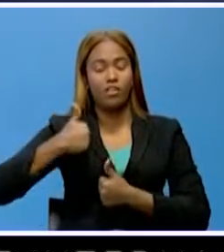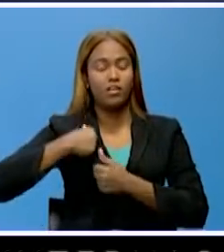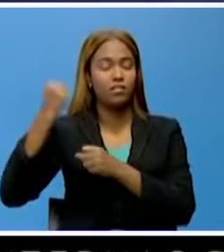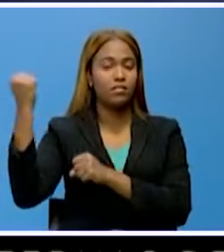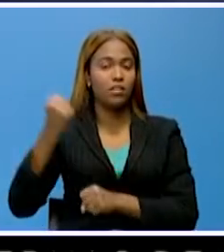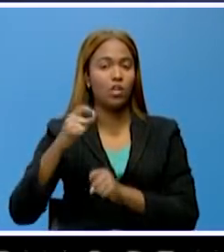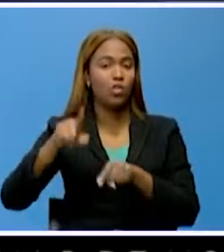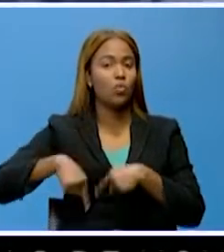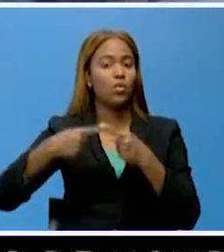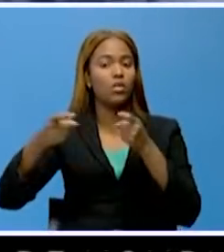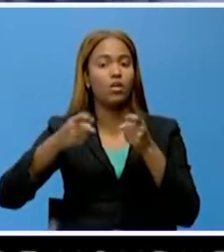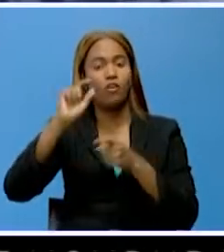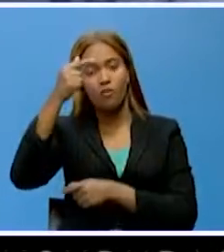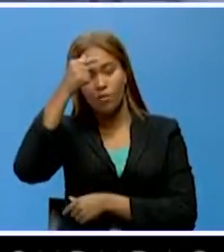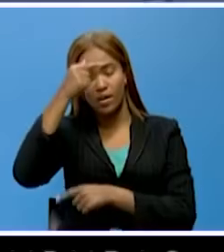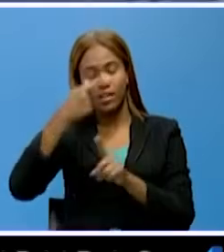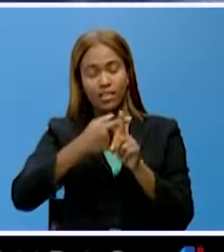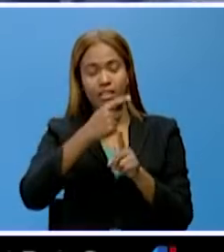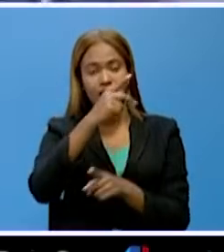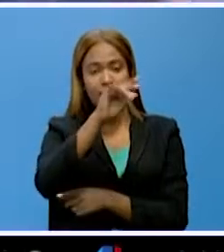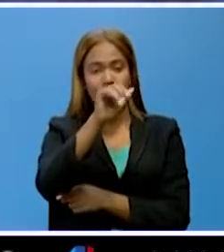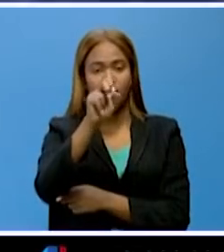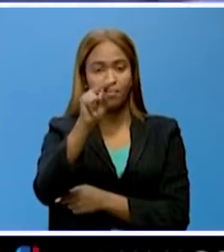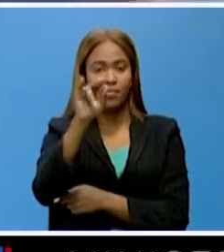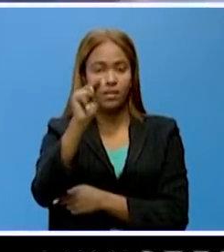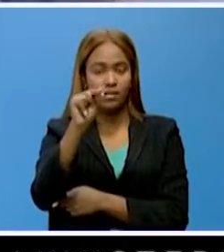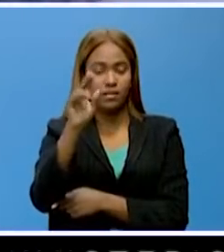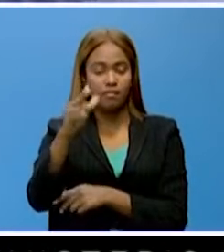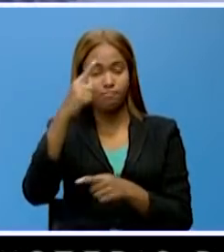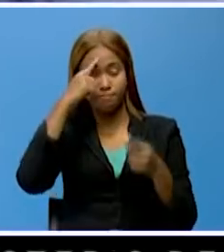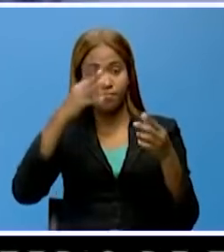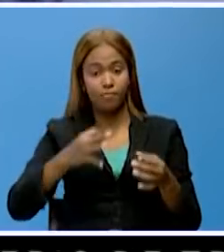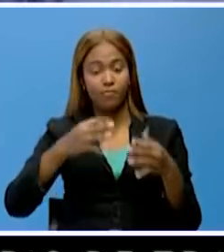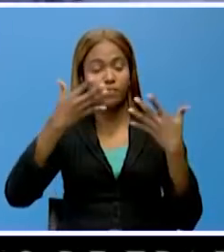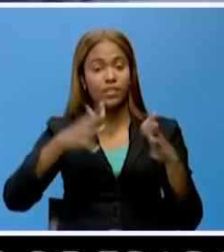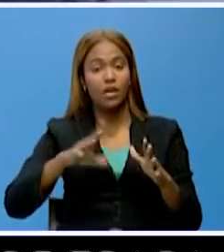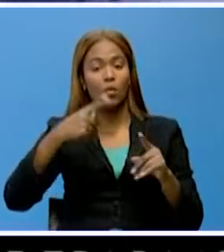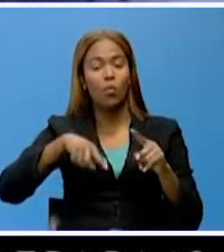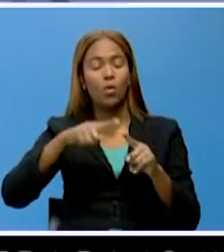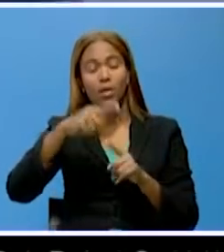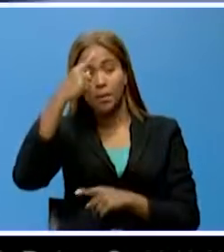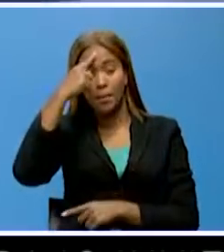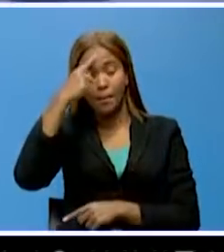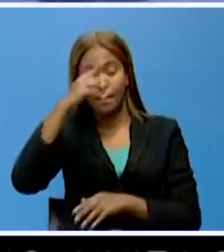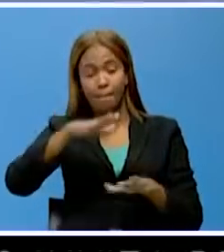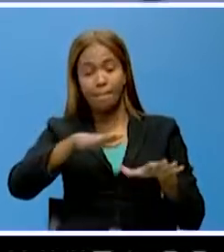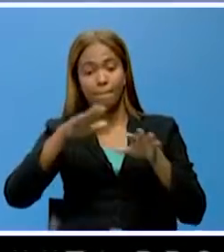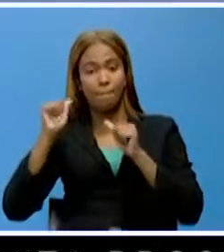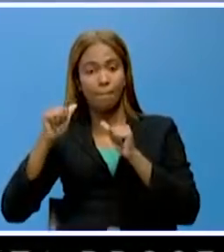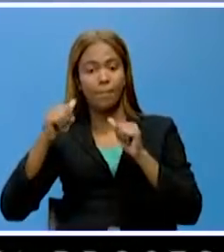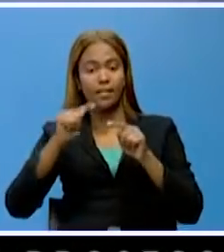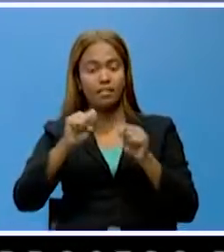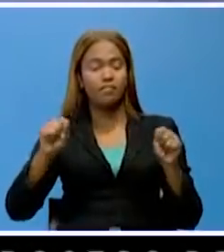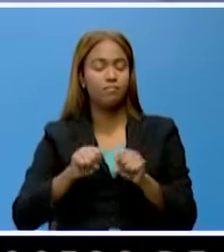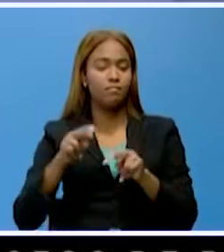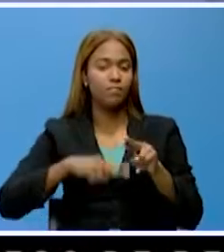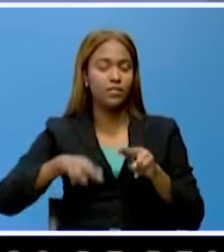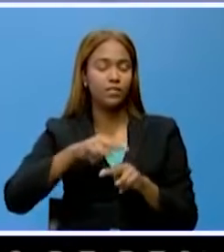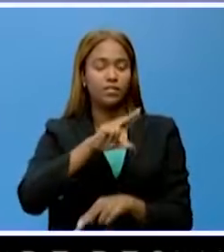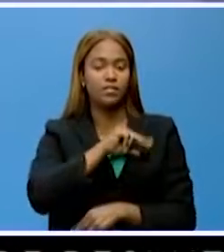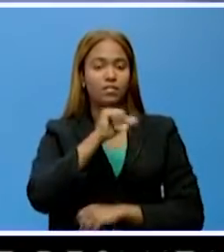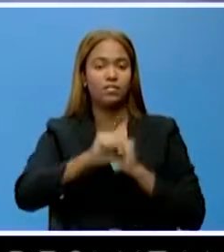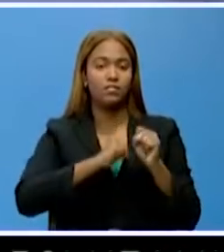Armadas durante el gobierno de Jeanine Áñez. La decisión se toma luego de que se conociera que abandonó el territorio nacional en noviembre